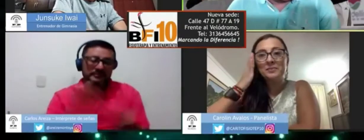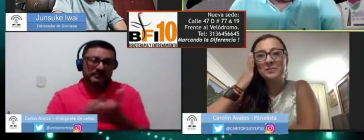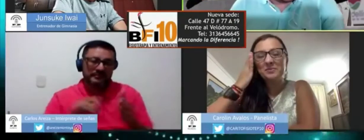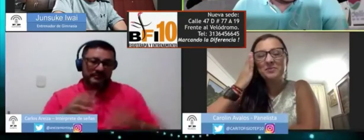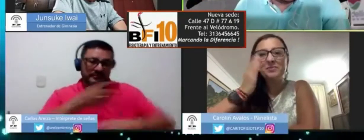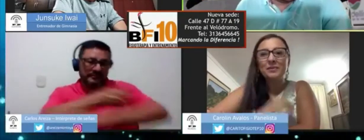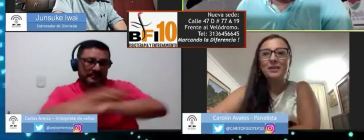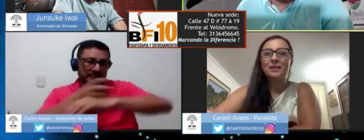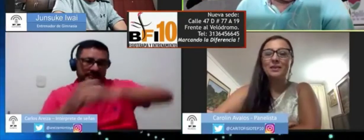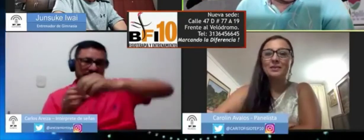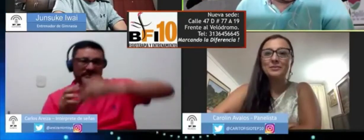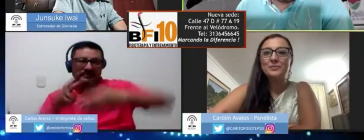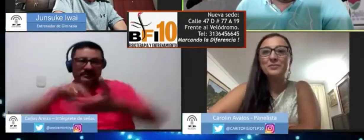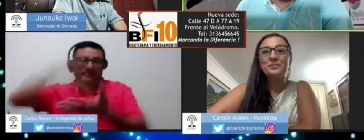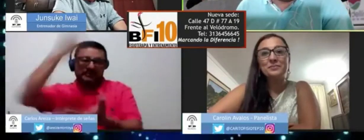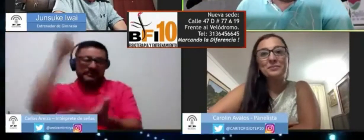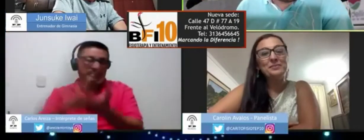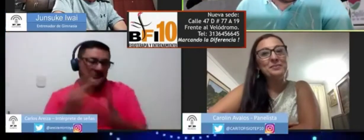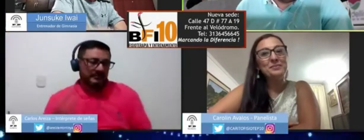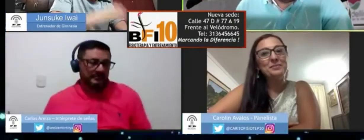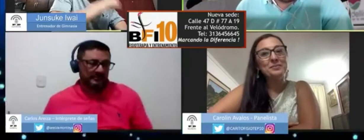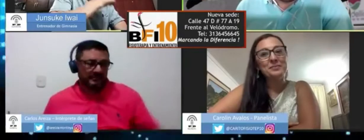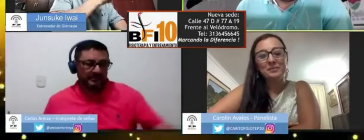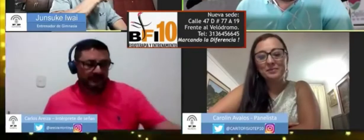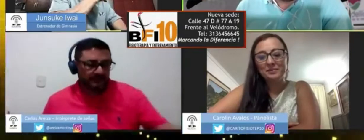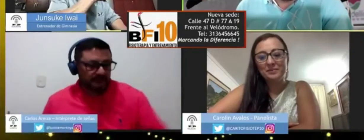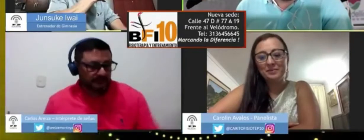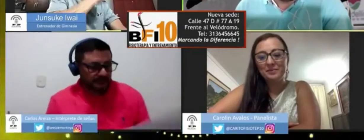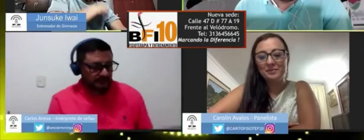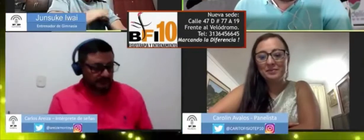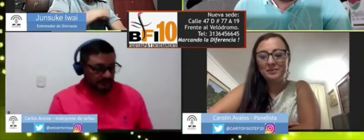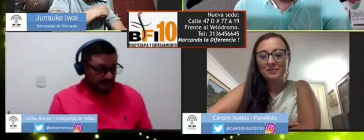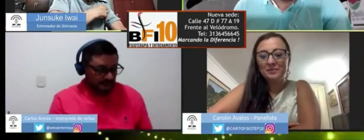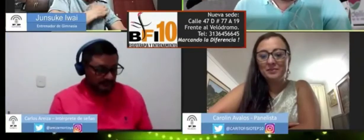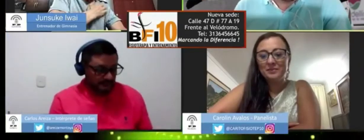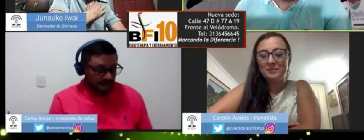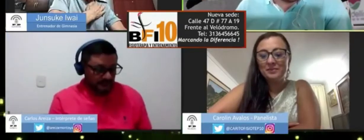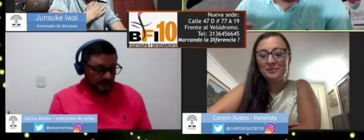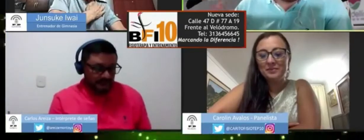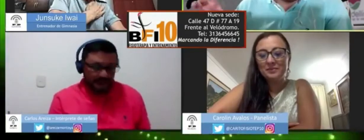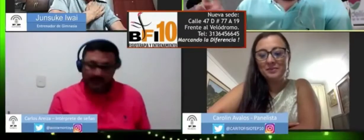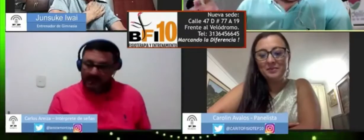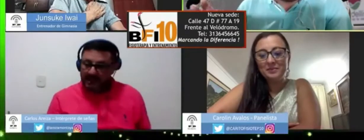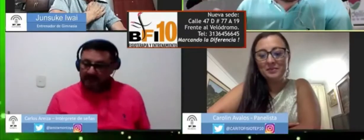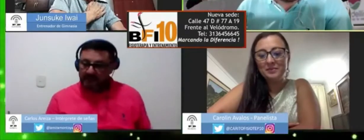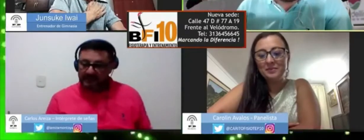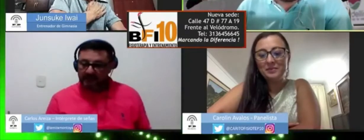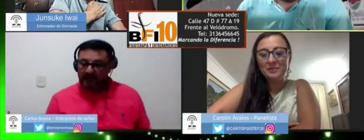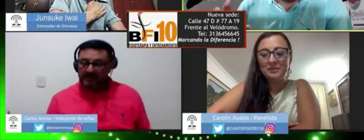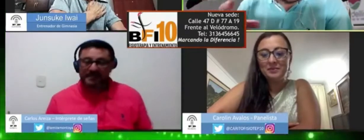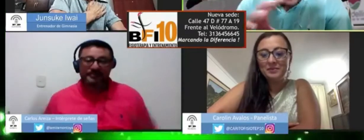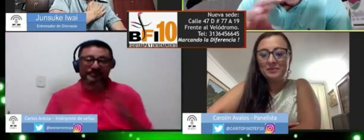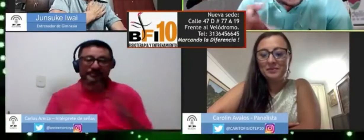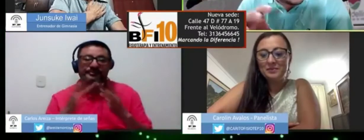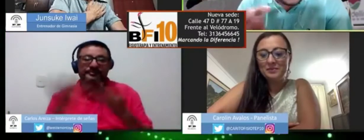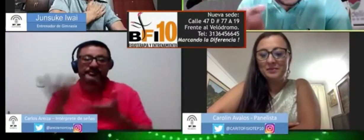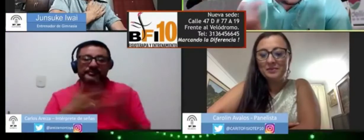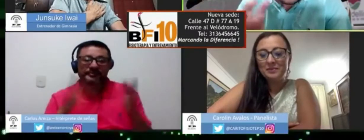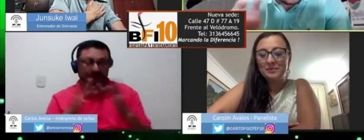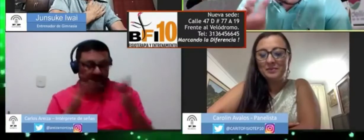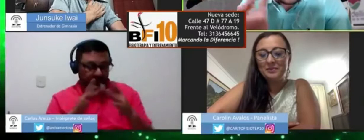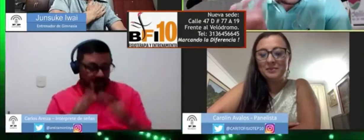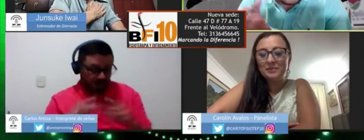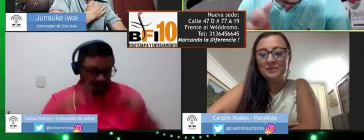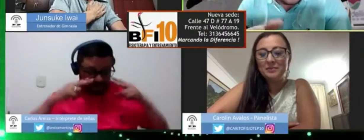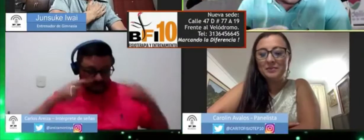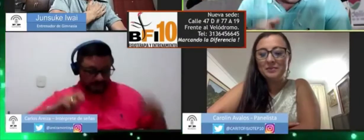gimnasia. ¿Cómo fue eso? Y diría uno que era para ver de pronto como procesos, ¿hay alguien de ese proceso